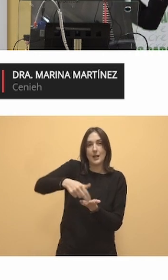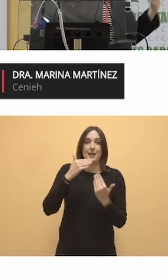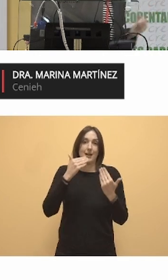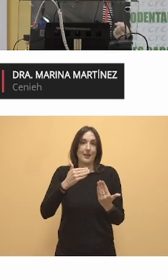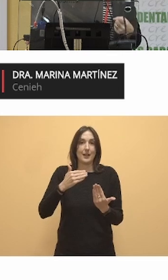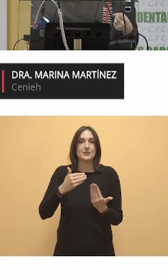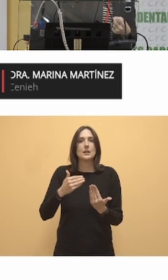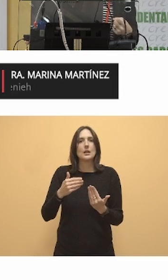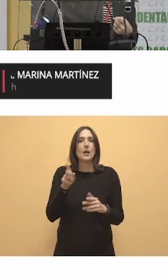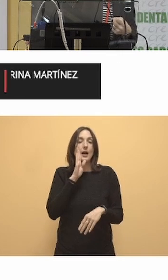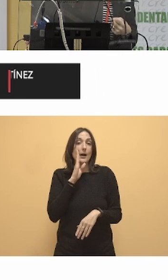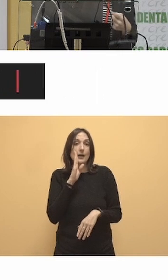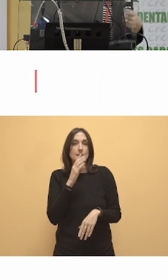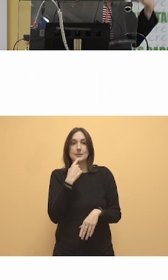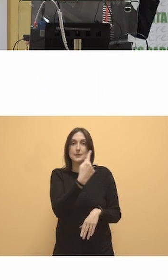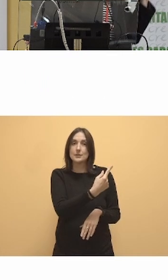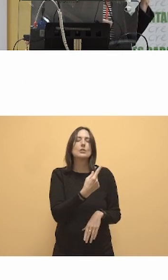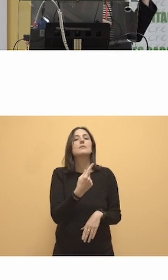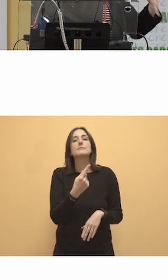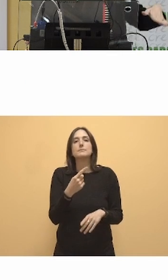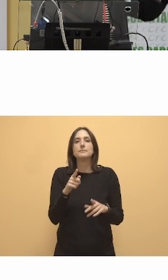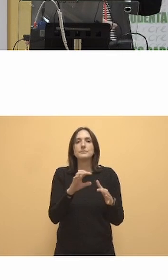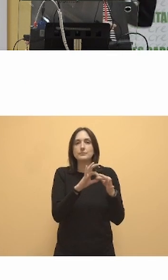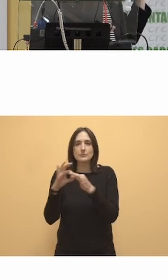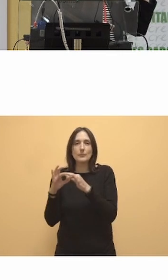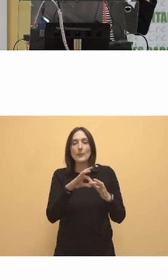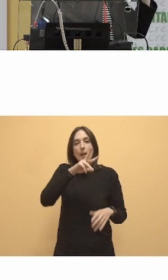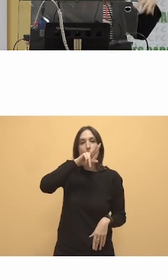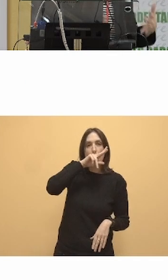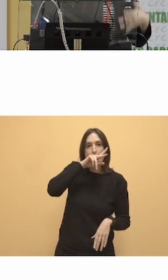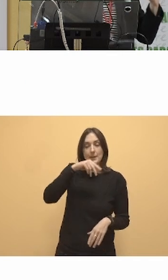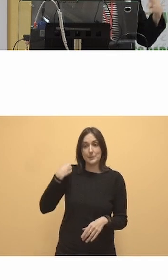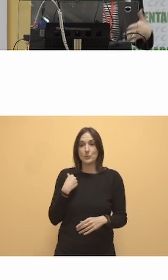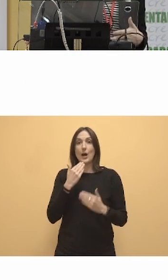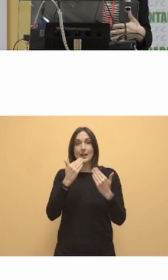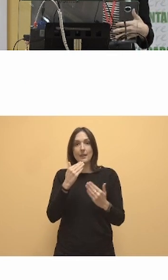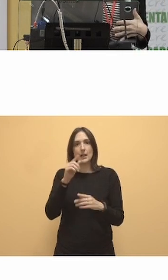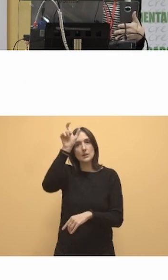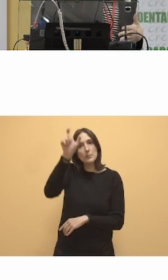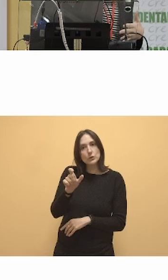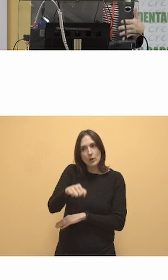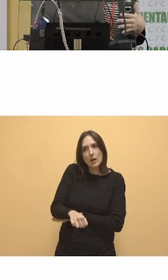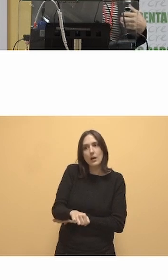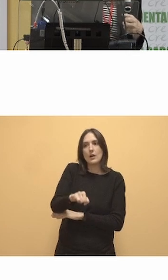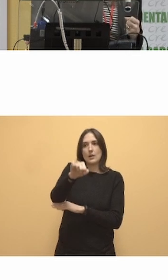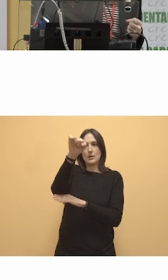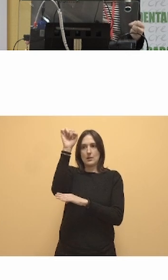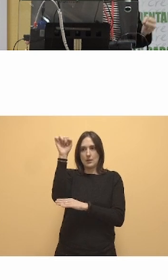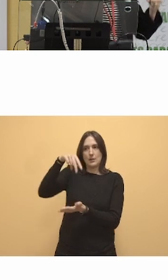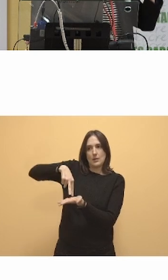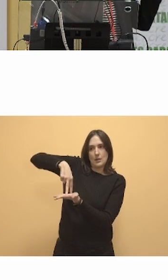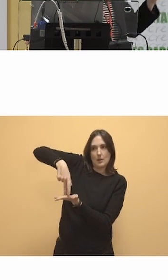con, como ha dicho el doctor antes, pues con el habla, por esa posición bípeda. Bueno, pues el bipedismo, el